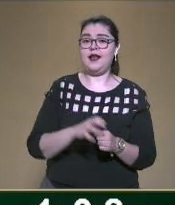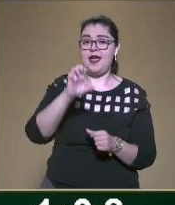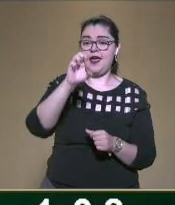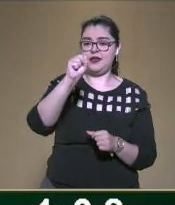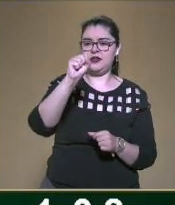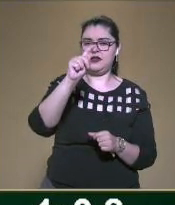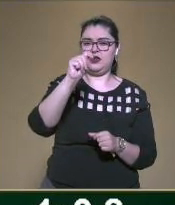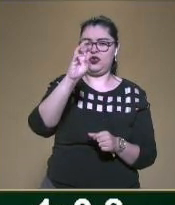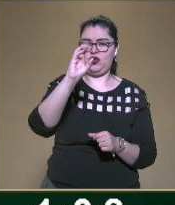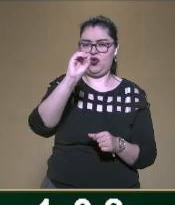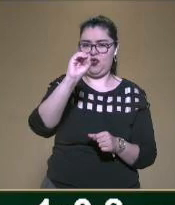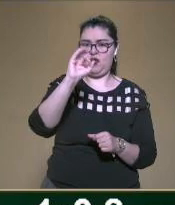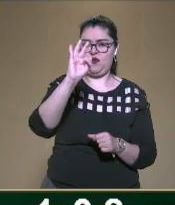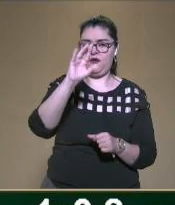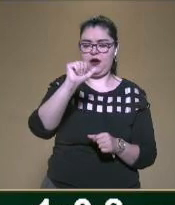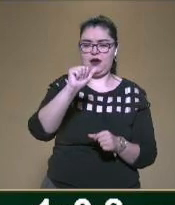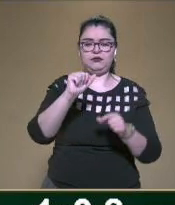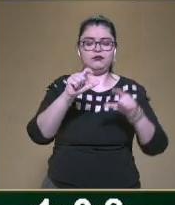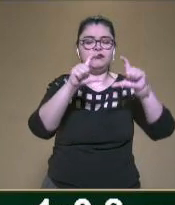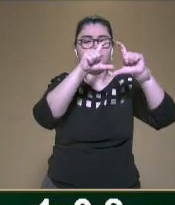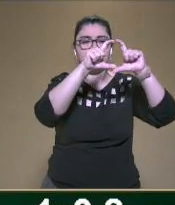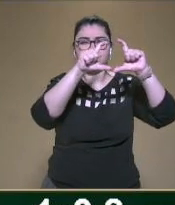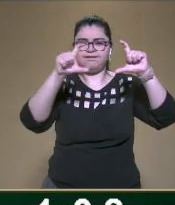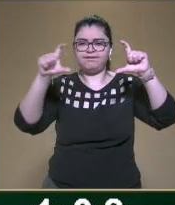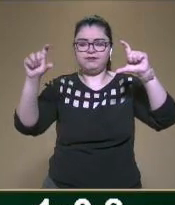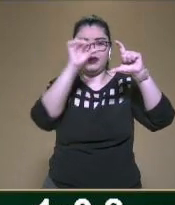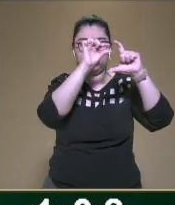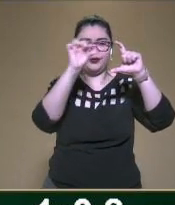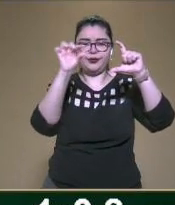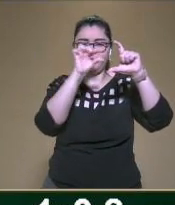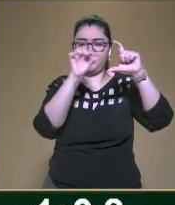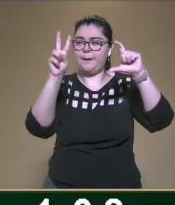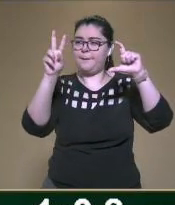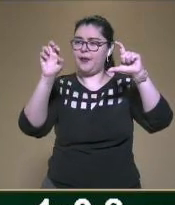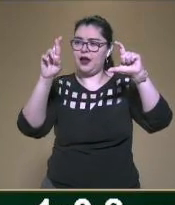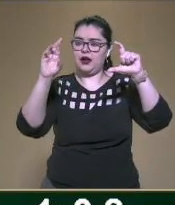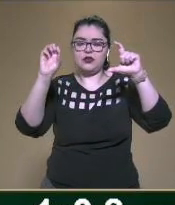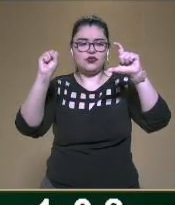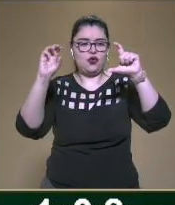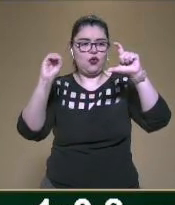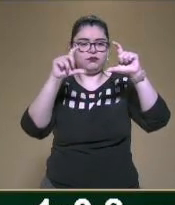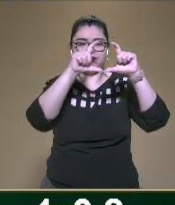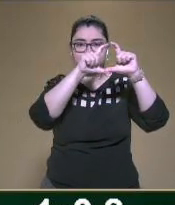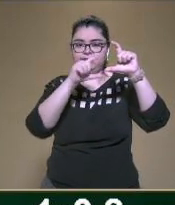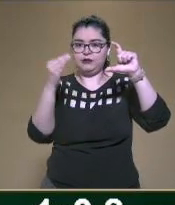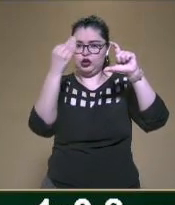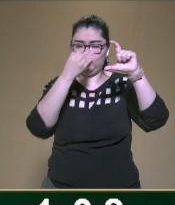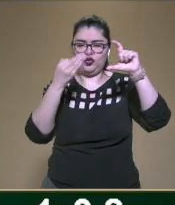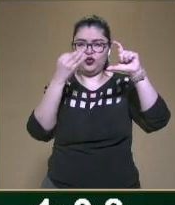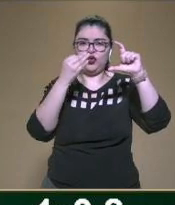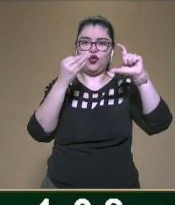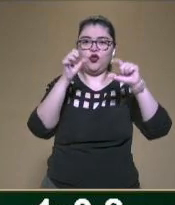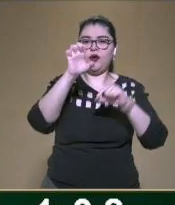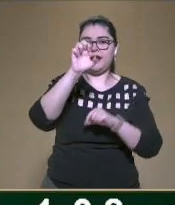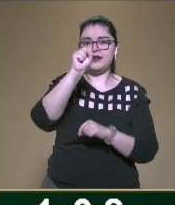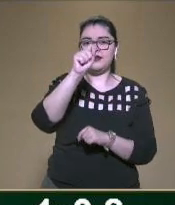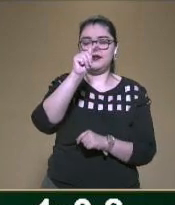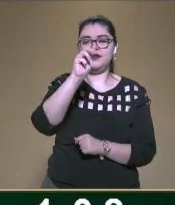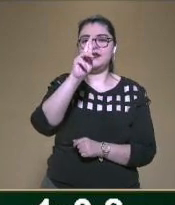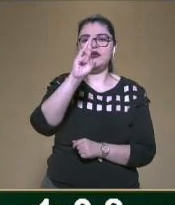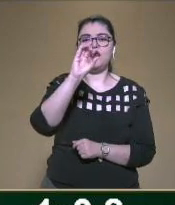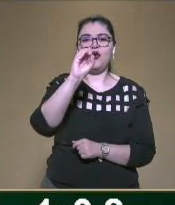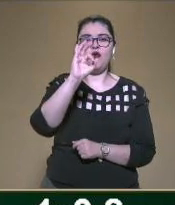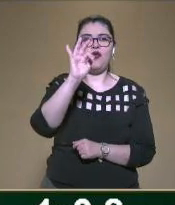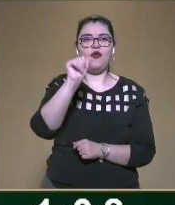el conjunto de versos. Por ejemplo, maestro, ¿cuántas estrofas tiene este poema? Bueno, vamos a analizar